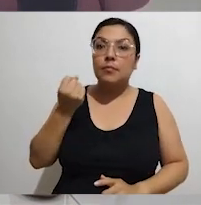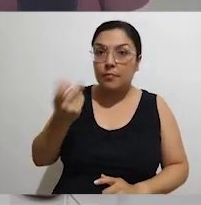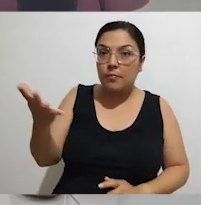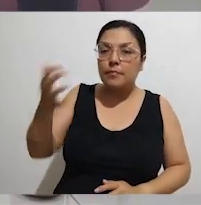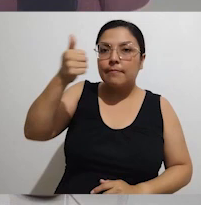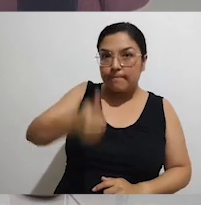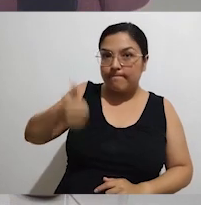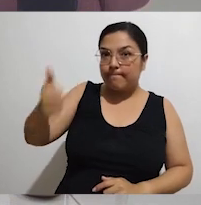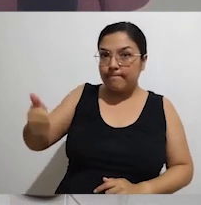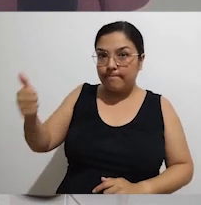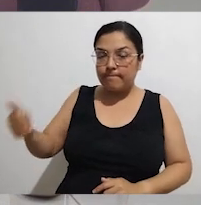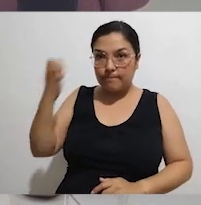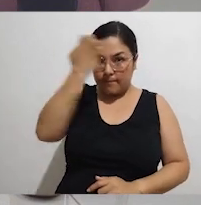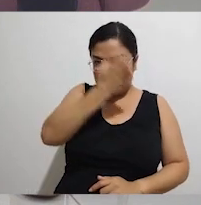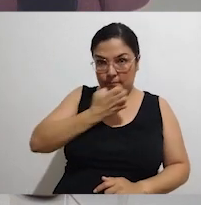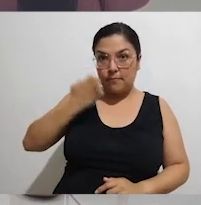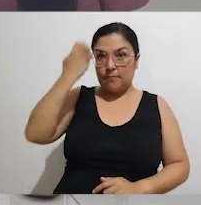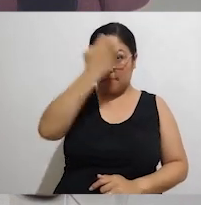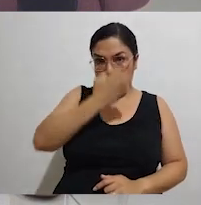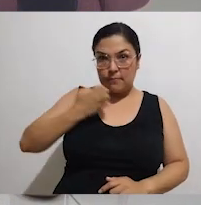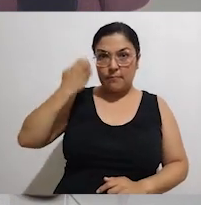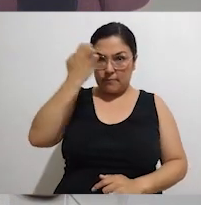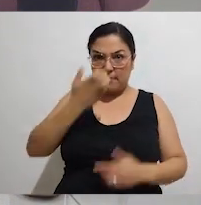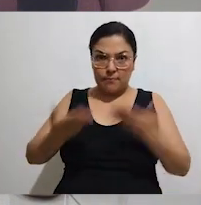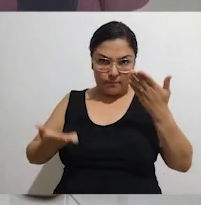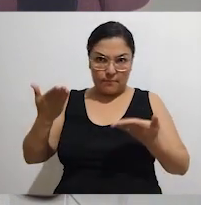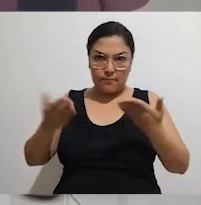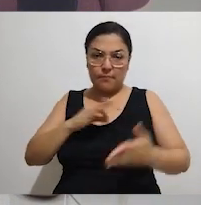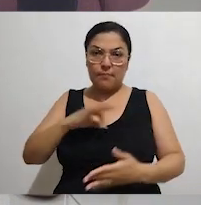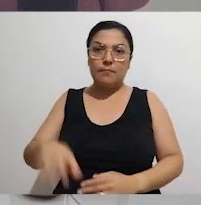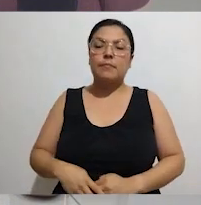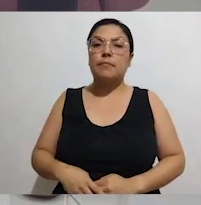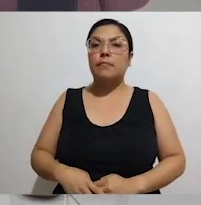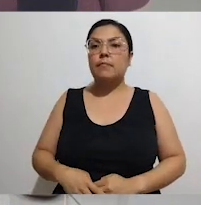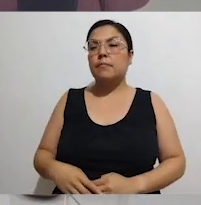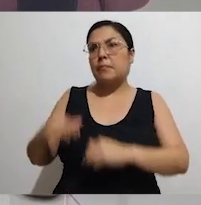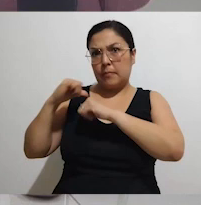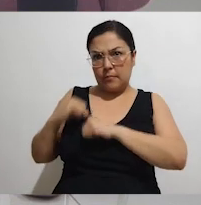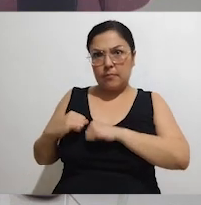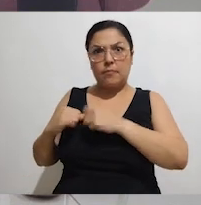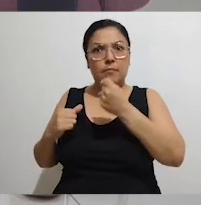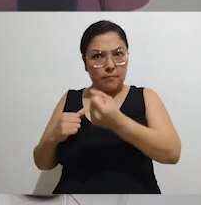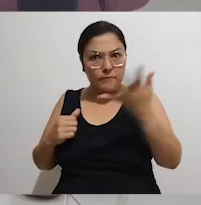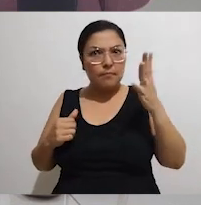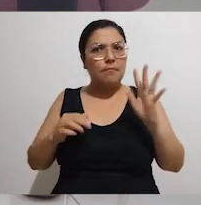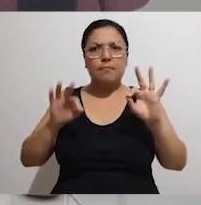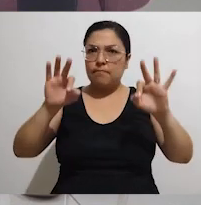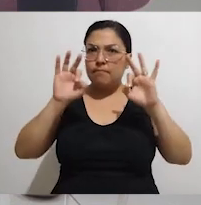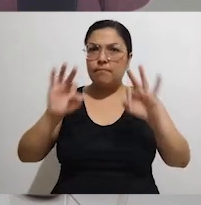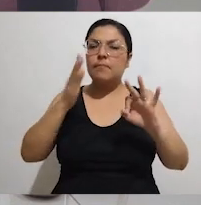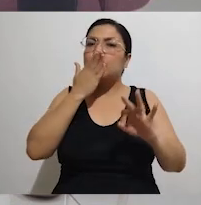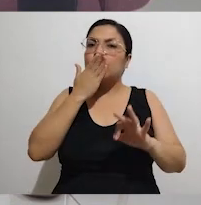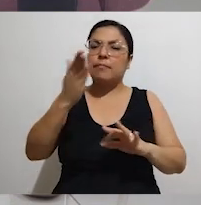balance y un análisis de cuáles fueron los resultados para ellos, pero en general la autoridad electoral, bien después de este proceso electoral